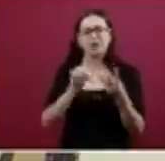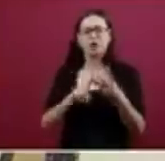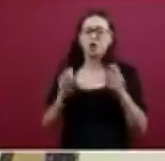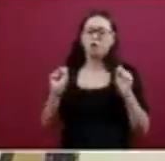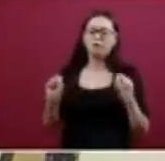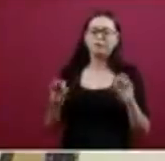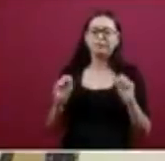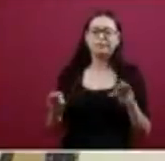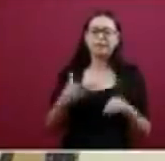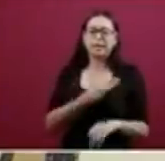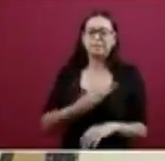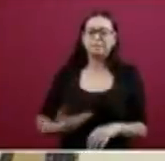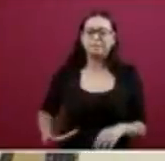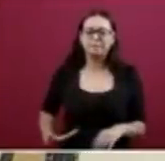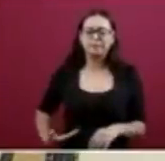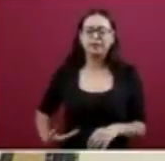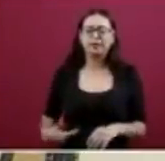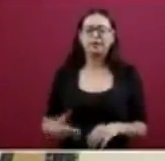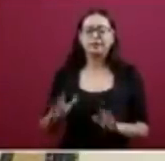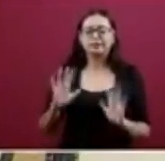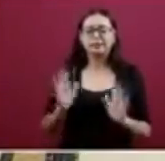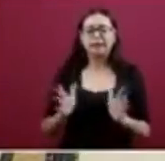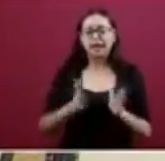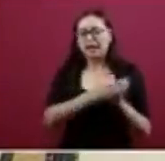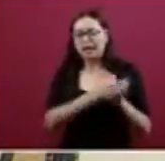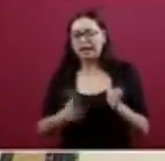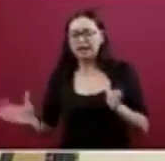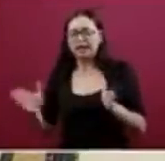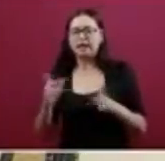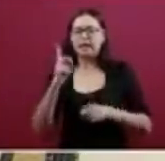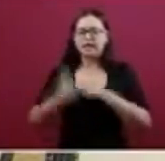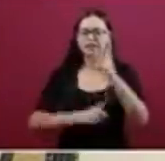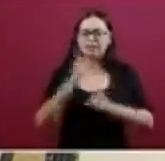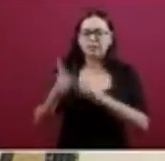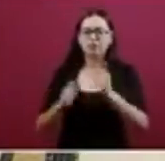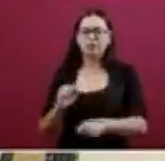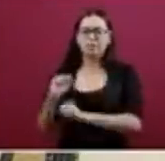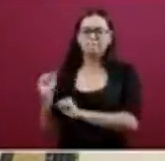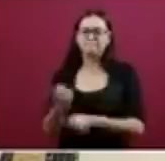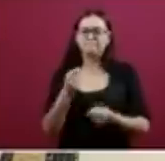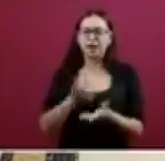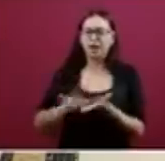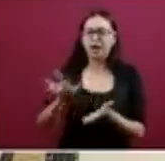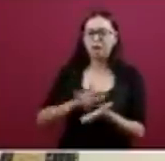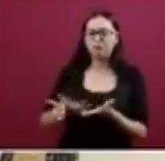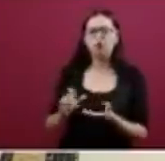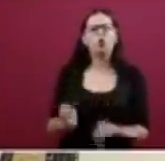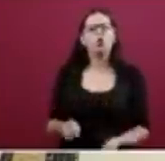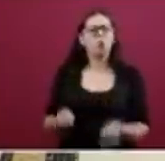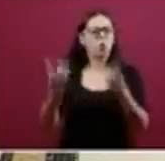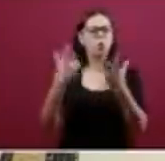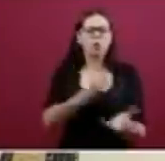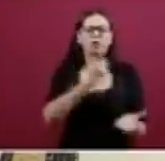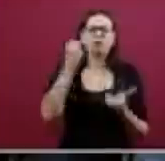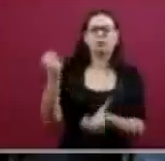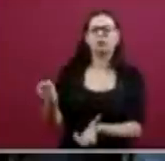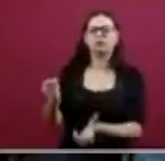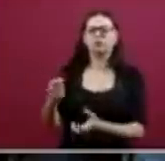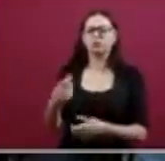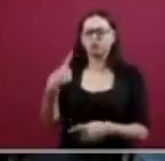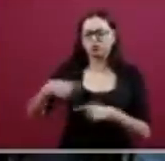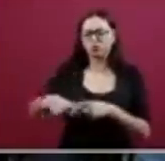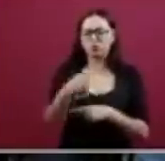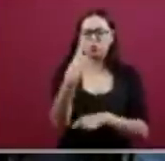abrió este ProBéis para apoyar al deporte, al béisbol. Quisiera saber el presupuesto que se tiene contemplado para este